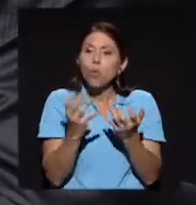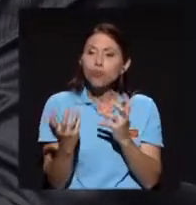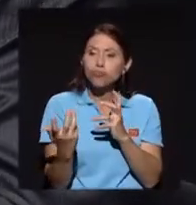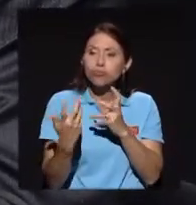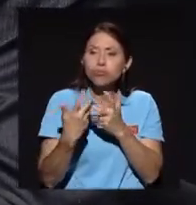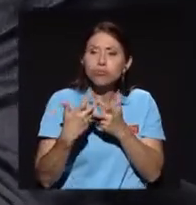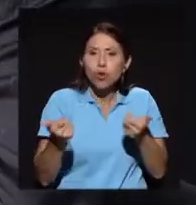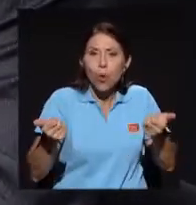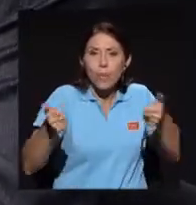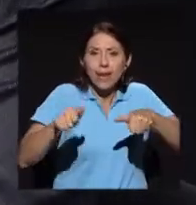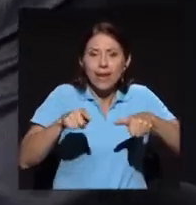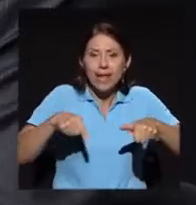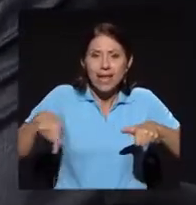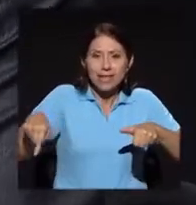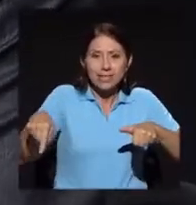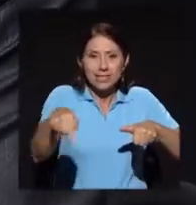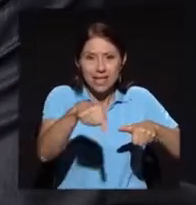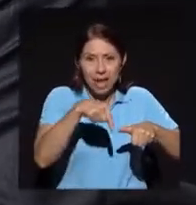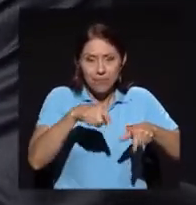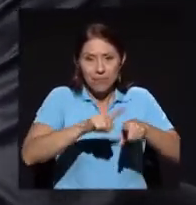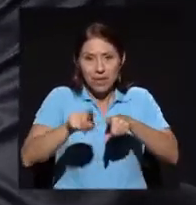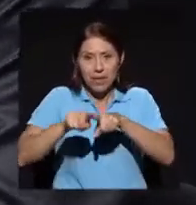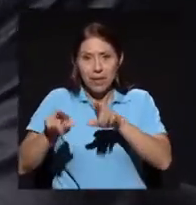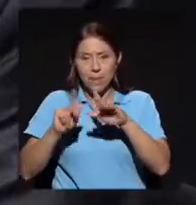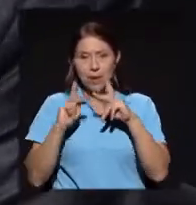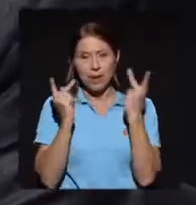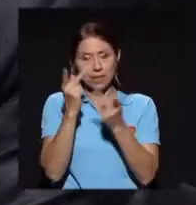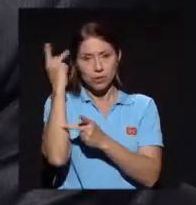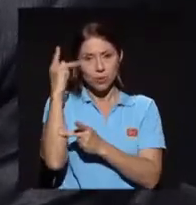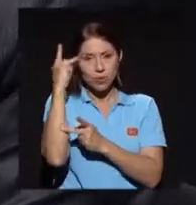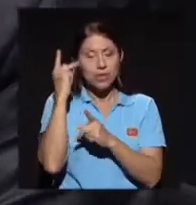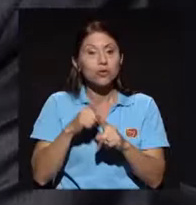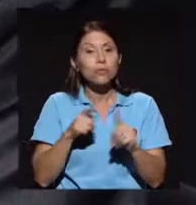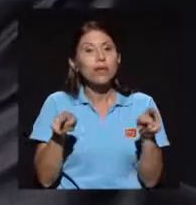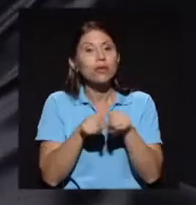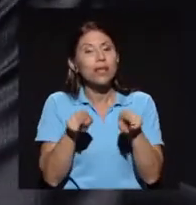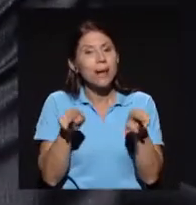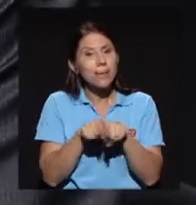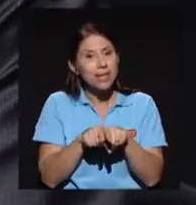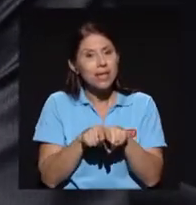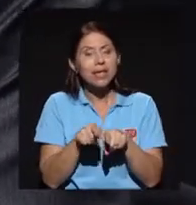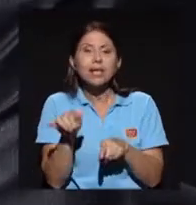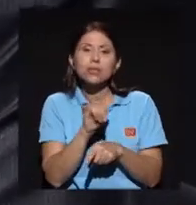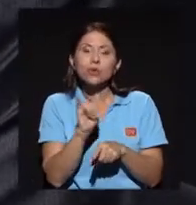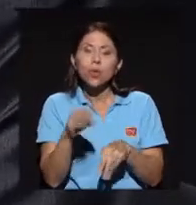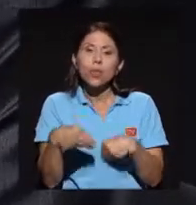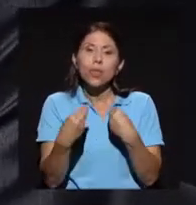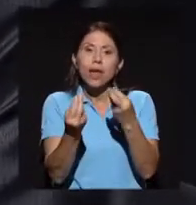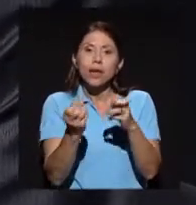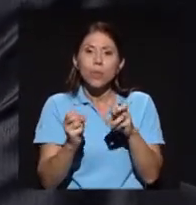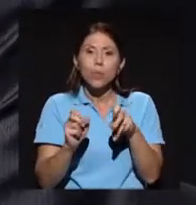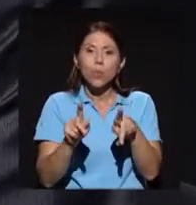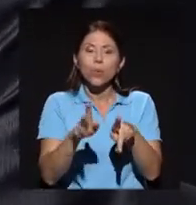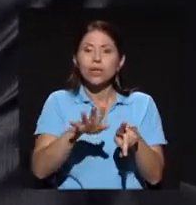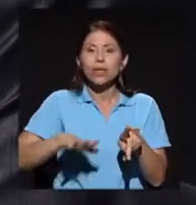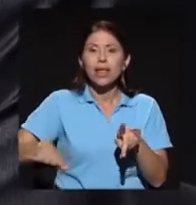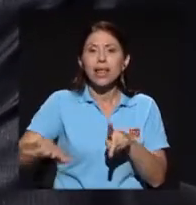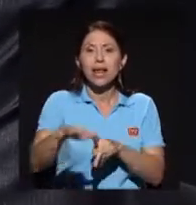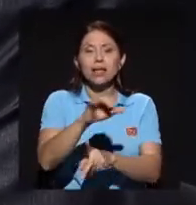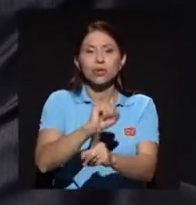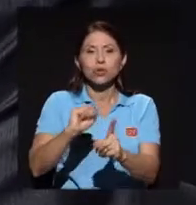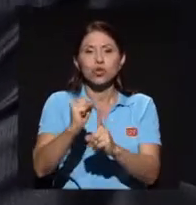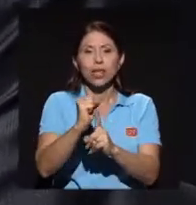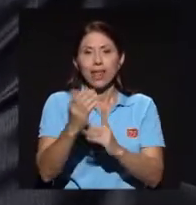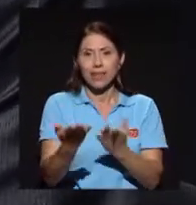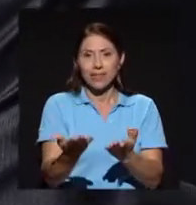convergencia entre partidos pero es también una mano extendida hacia la sociedad la